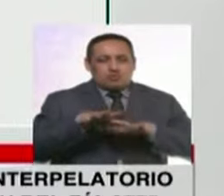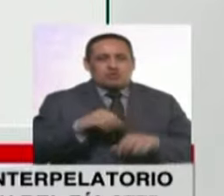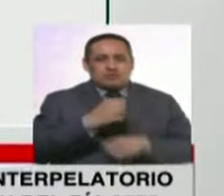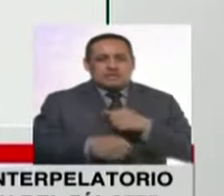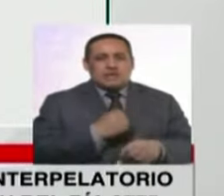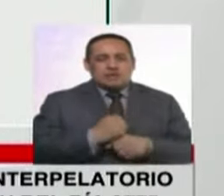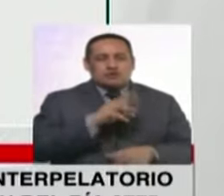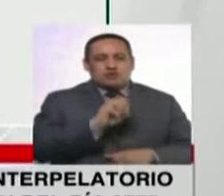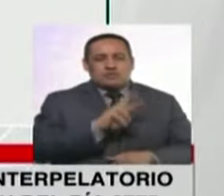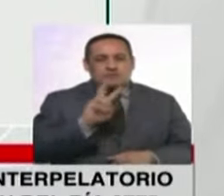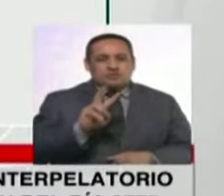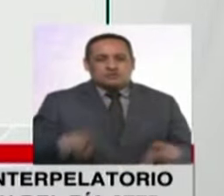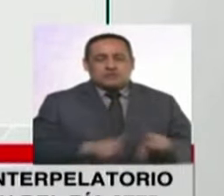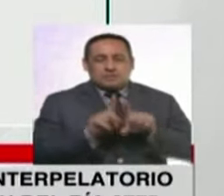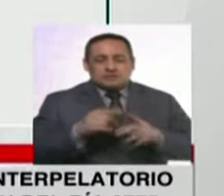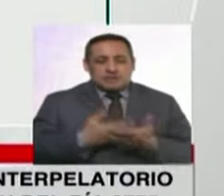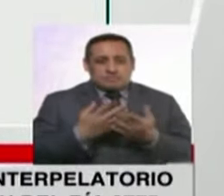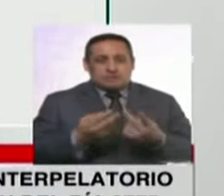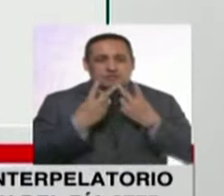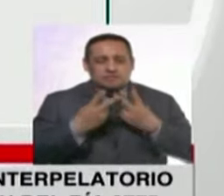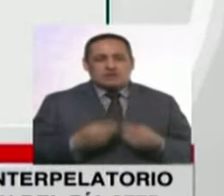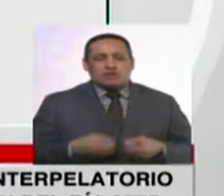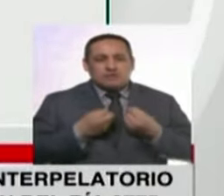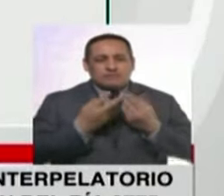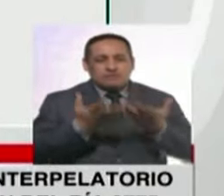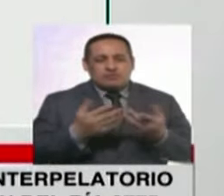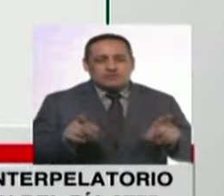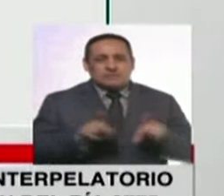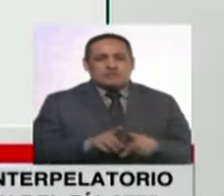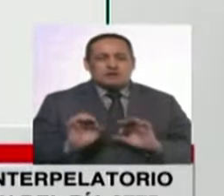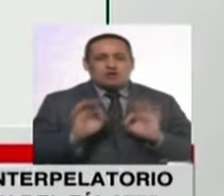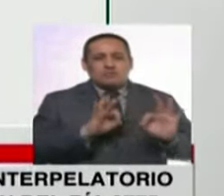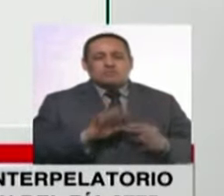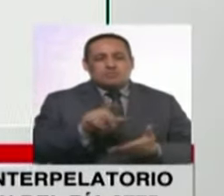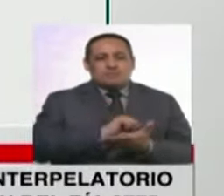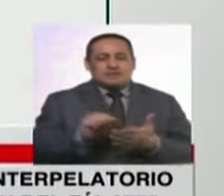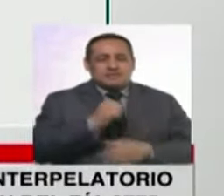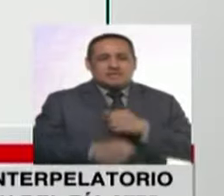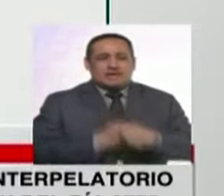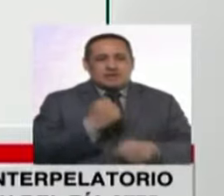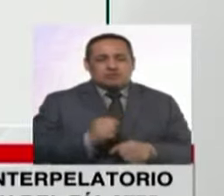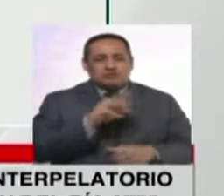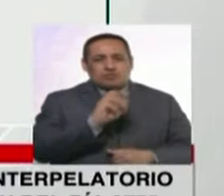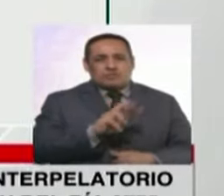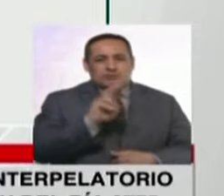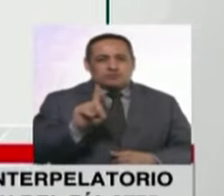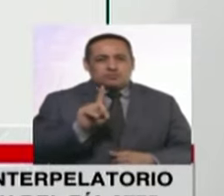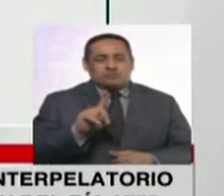2022 en comparación con la reportada en los mismos meses del año 2021